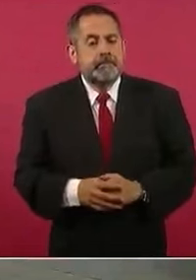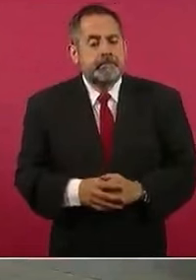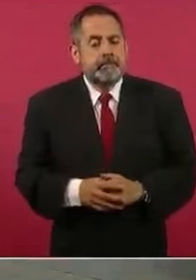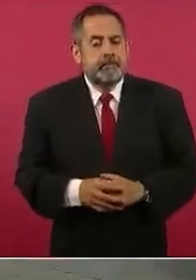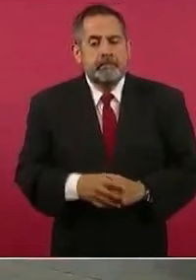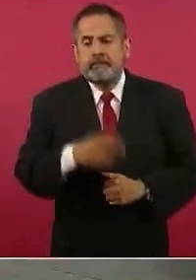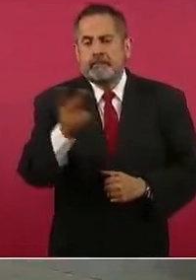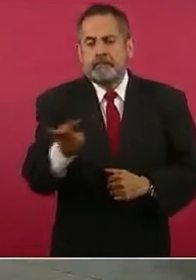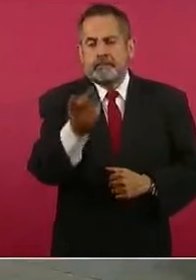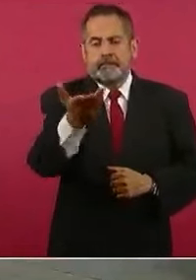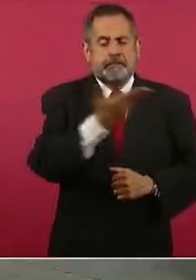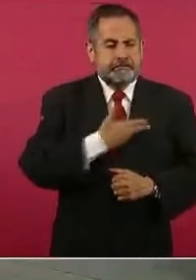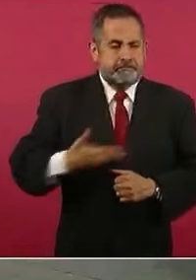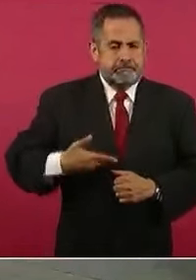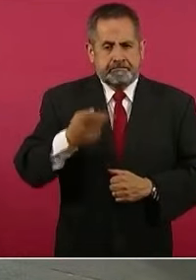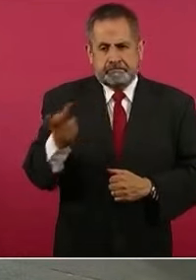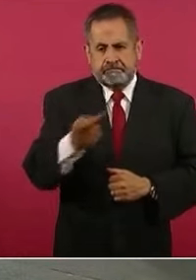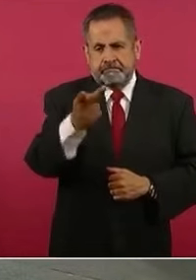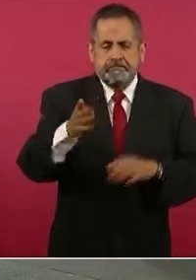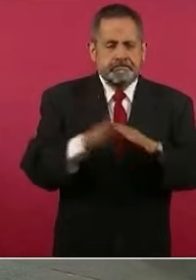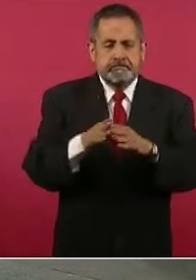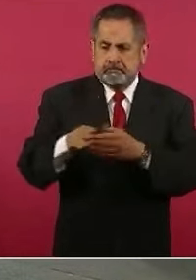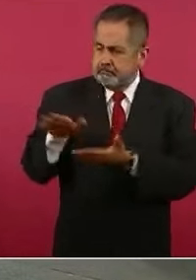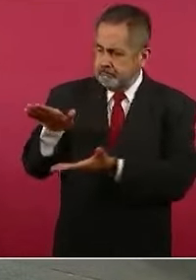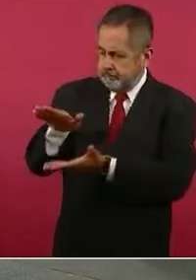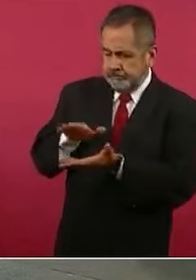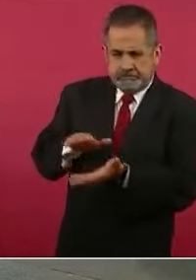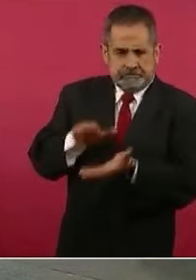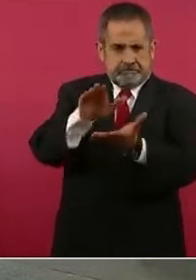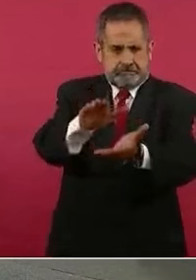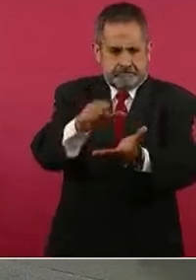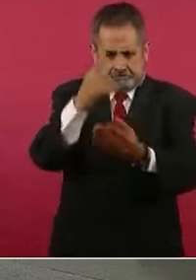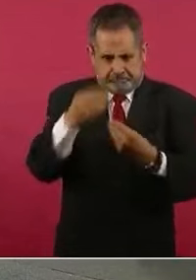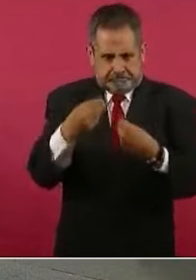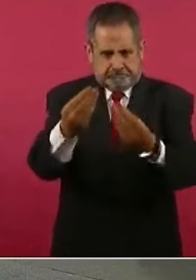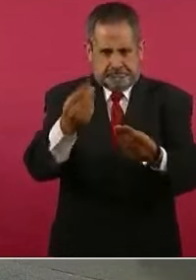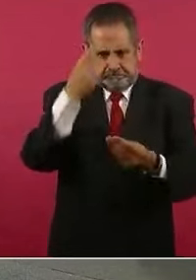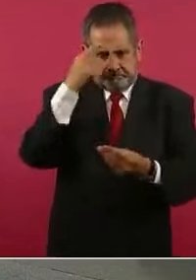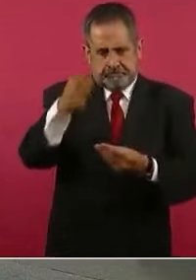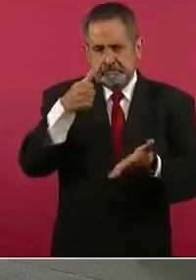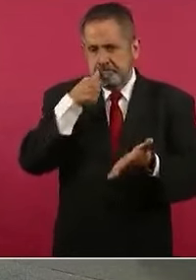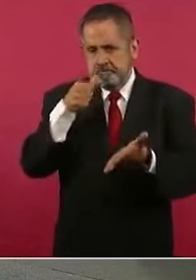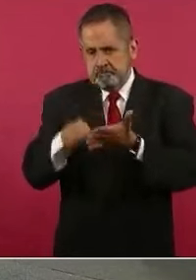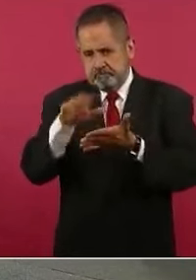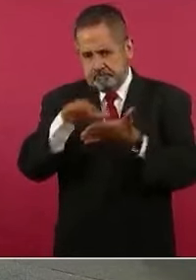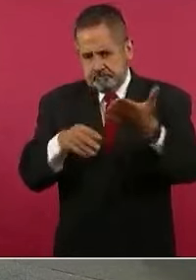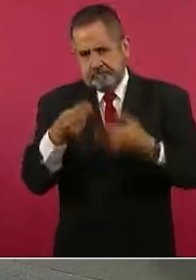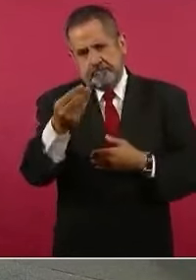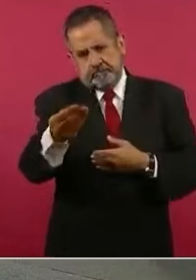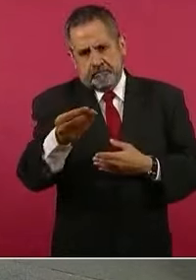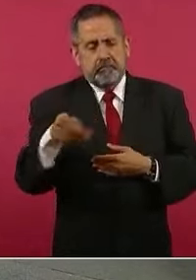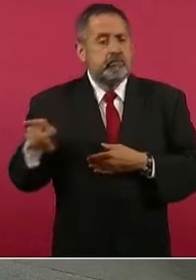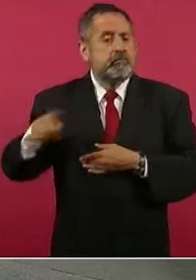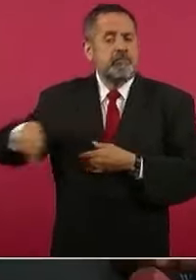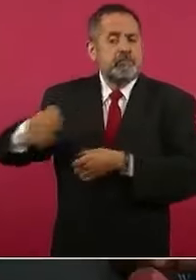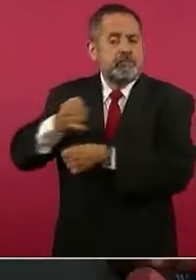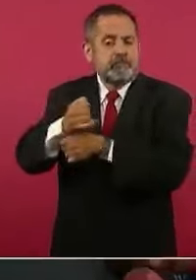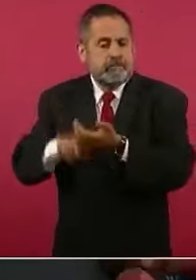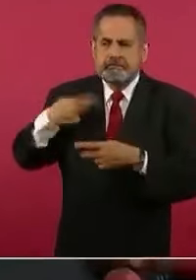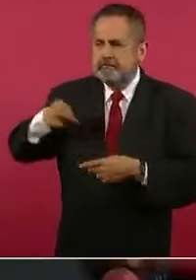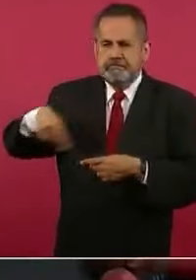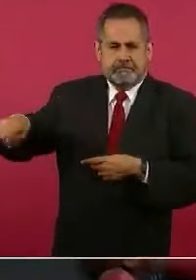me han solicitado hacerle llegar una carpeta con diversos documentos y una carta dirigida a usted. Se trata de una investigación por parte de la